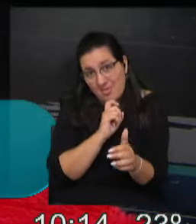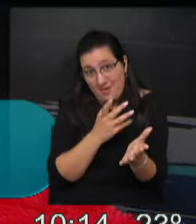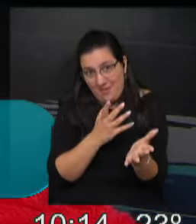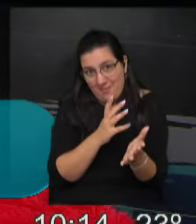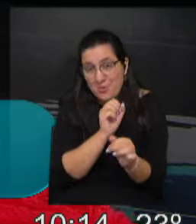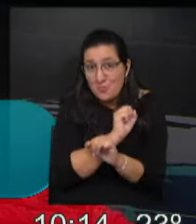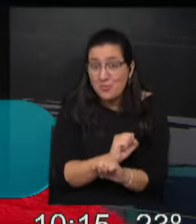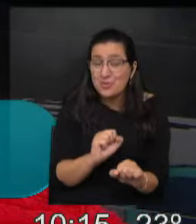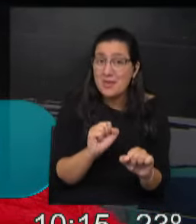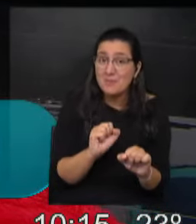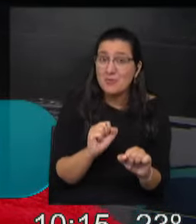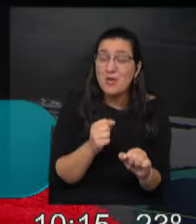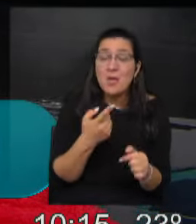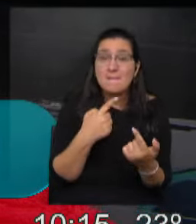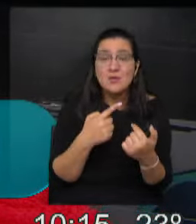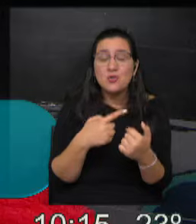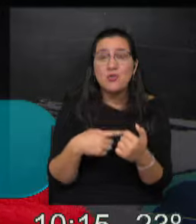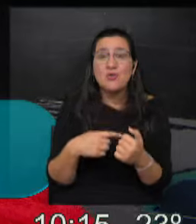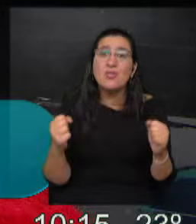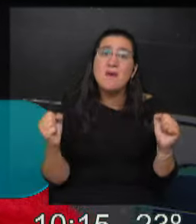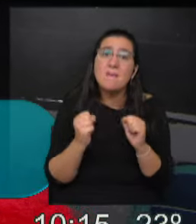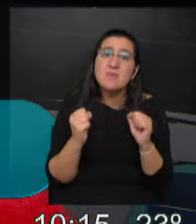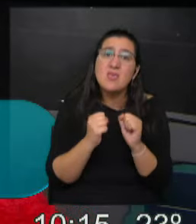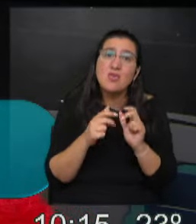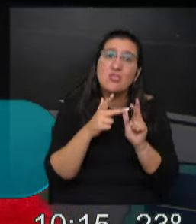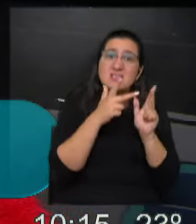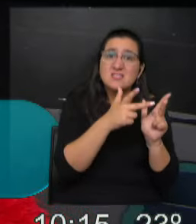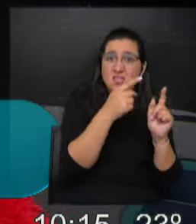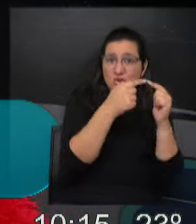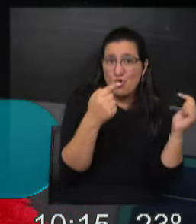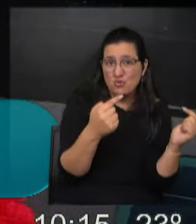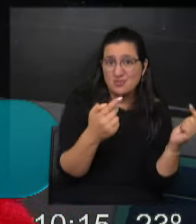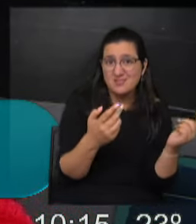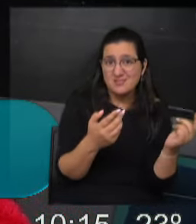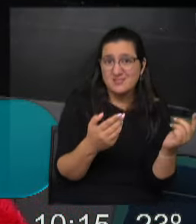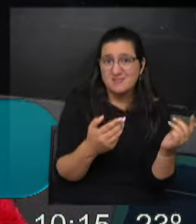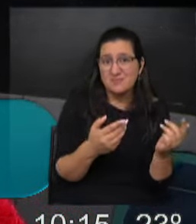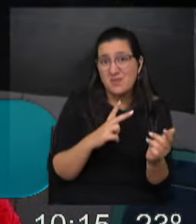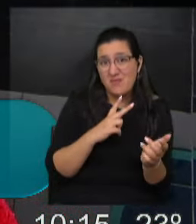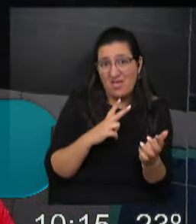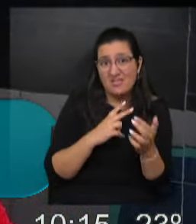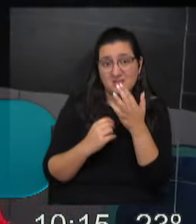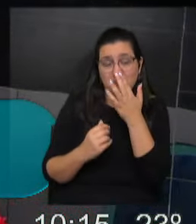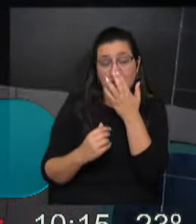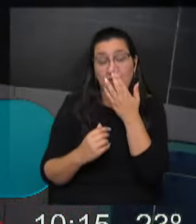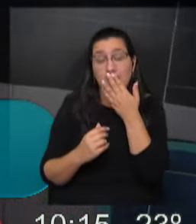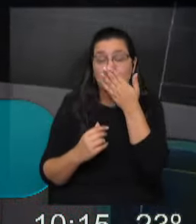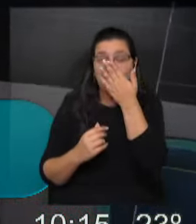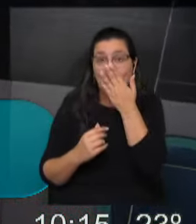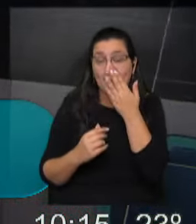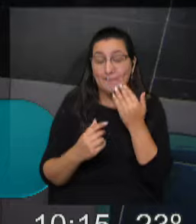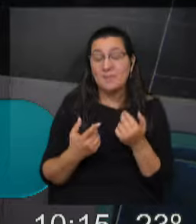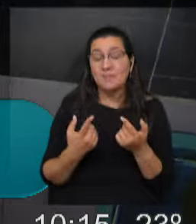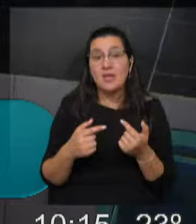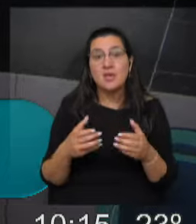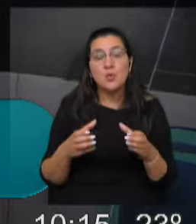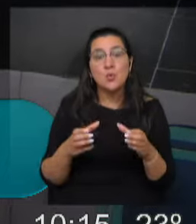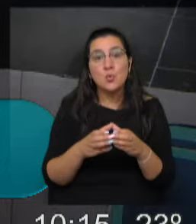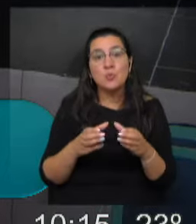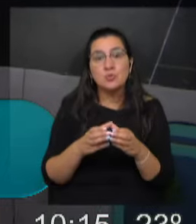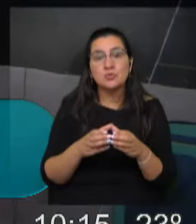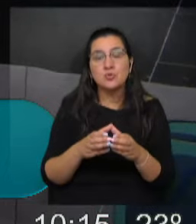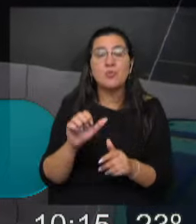creo que las luchas de un montón de colectivos, de un montón de mujeres también, en los feminismos, que